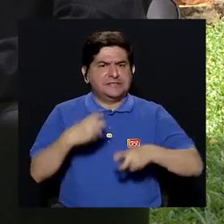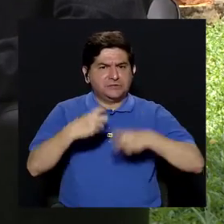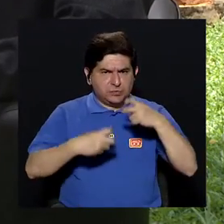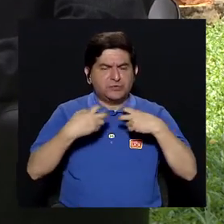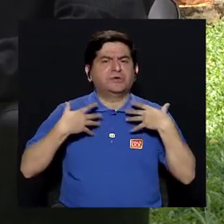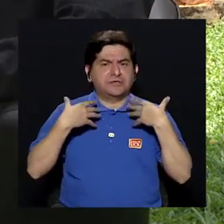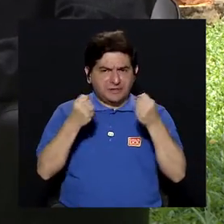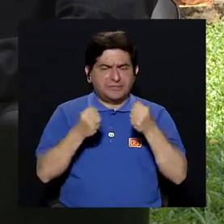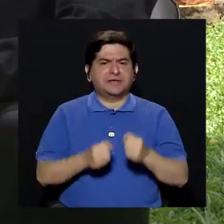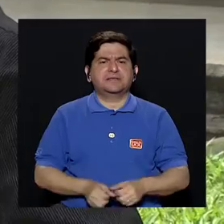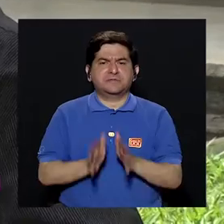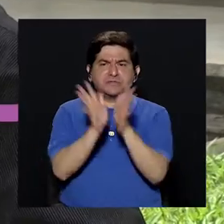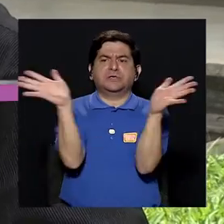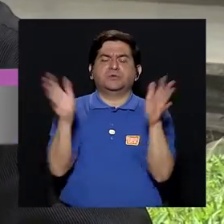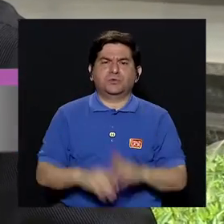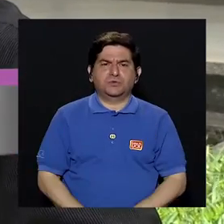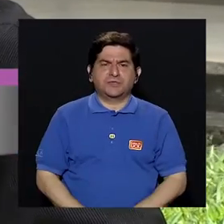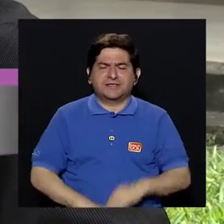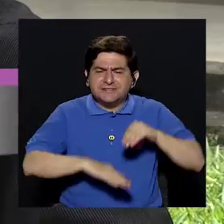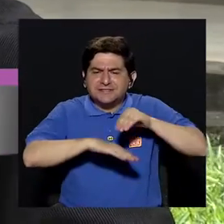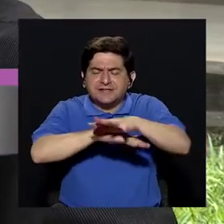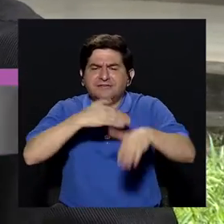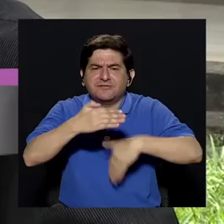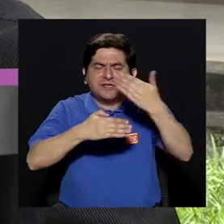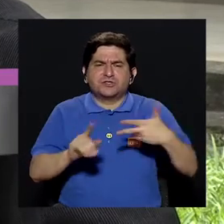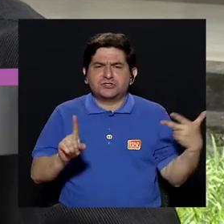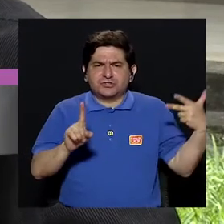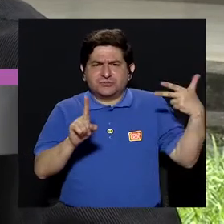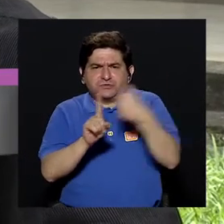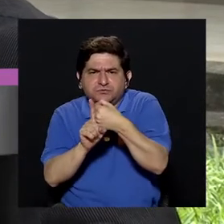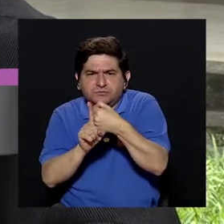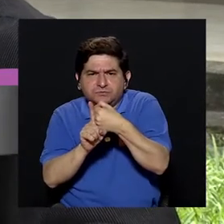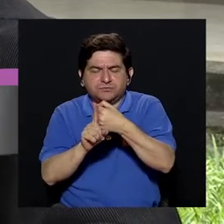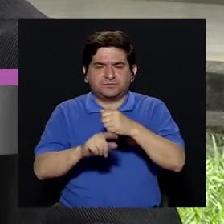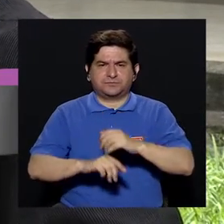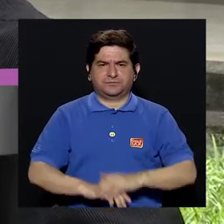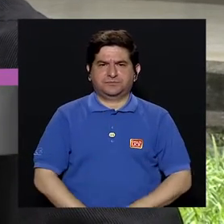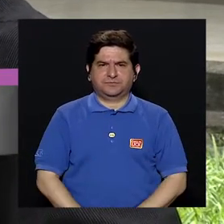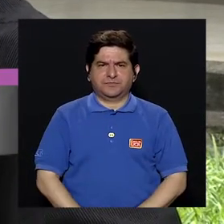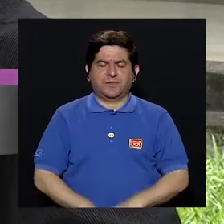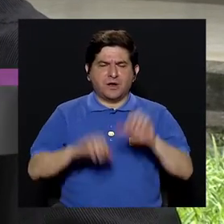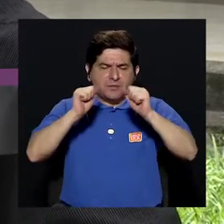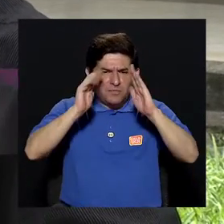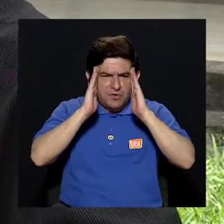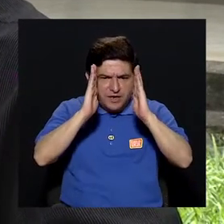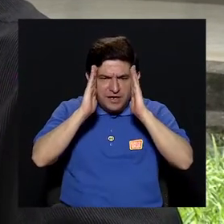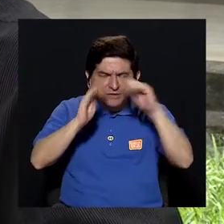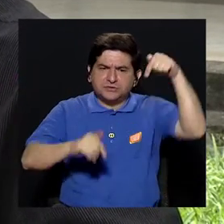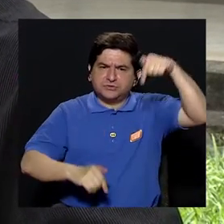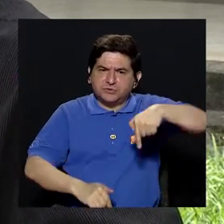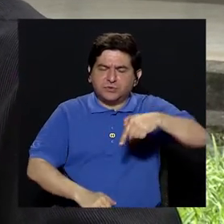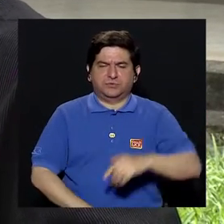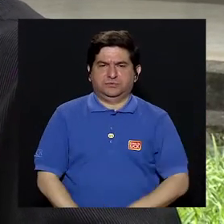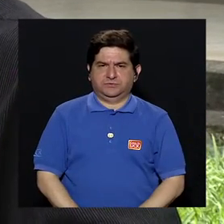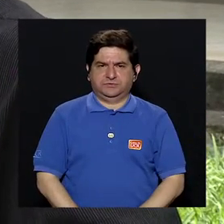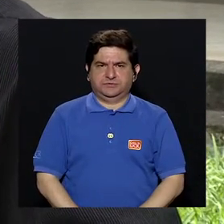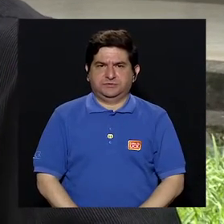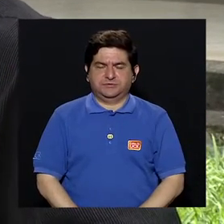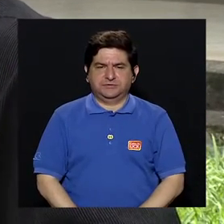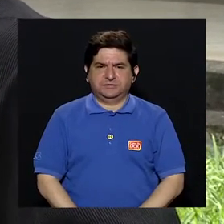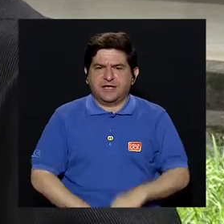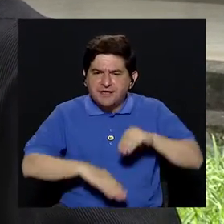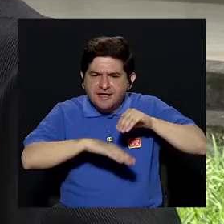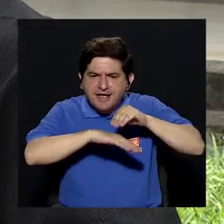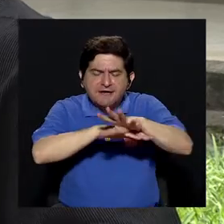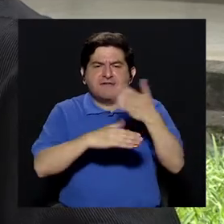un problema de salud pública y son las consecuencias de los accidentes de tránsito. Vamos a poder abordar el día de hoy cuáles son